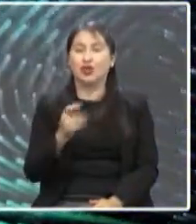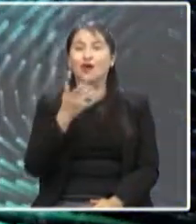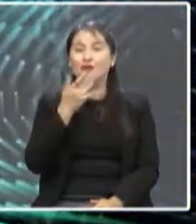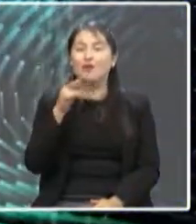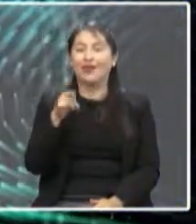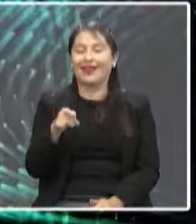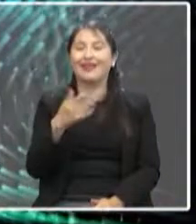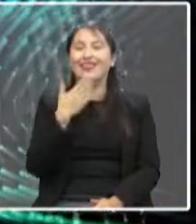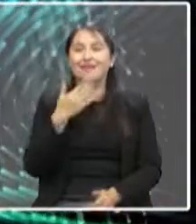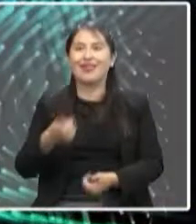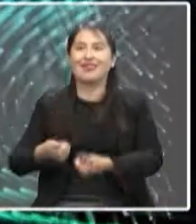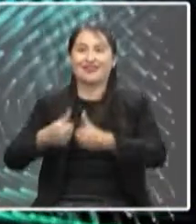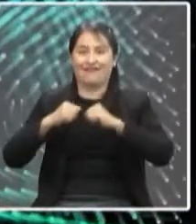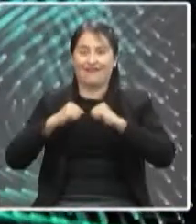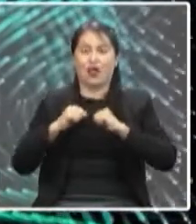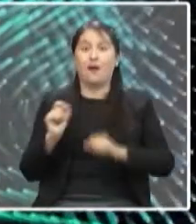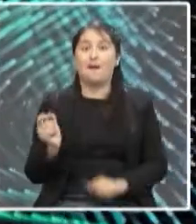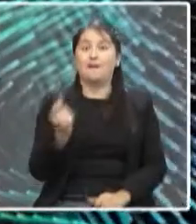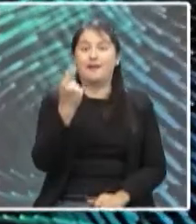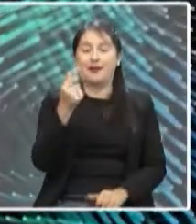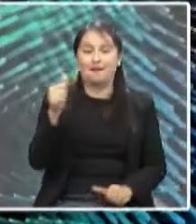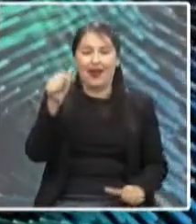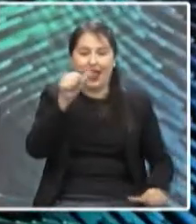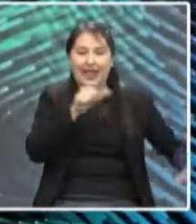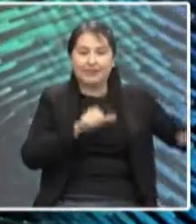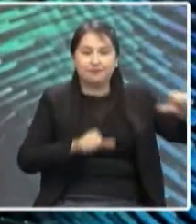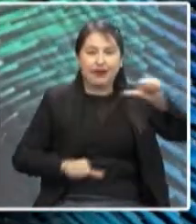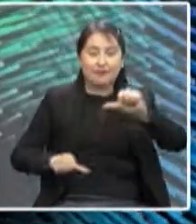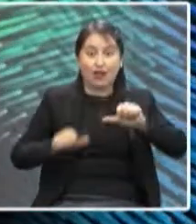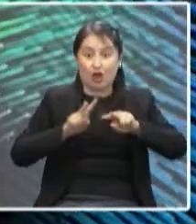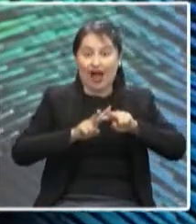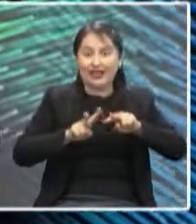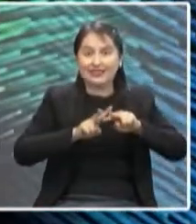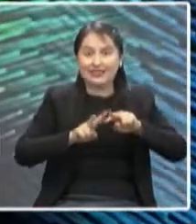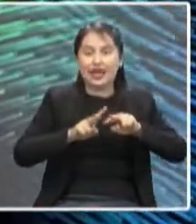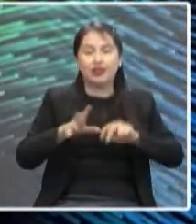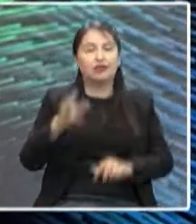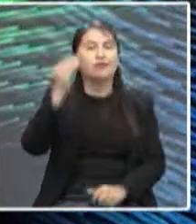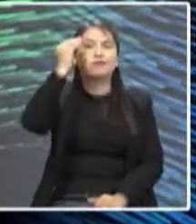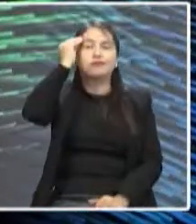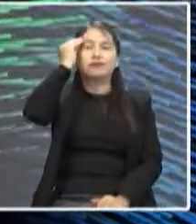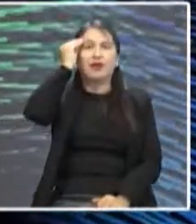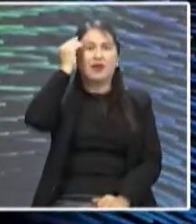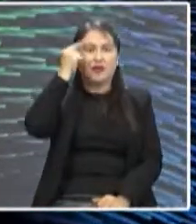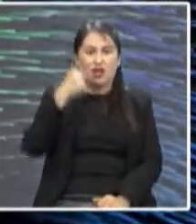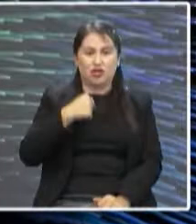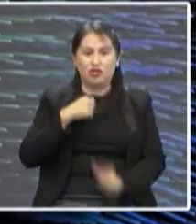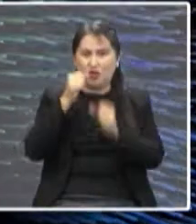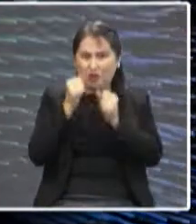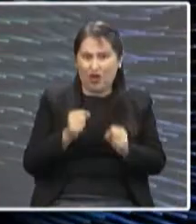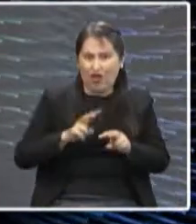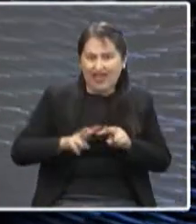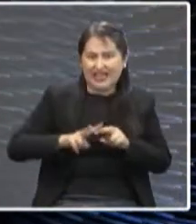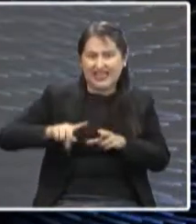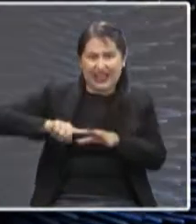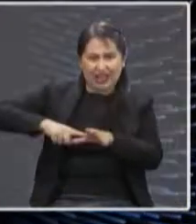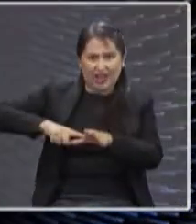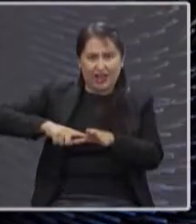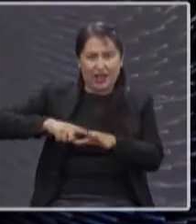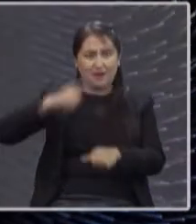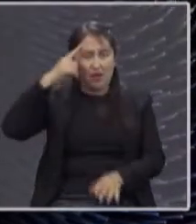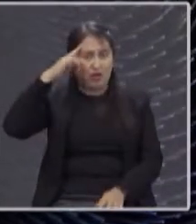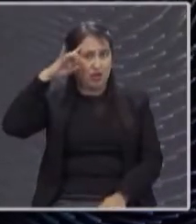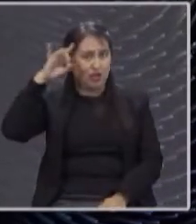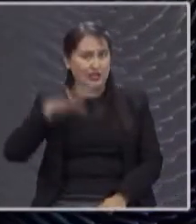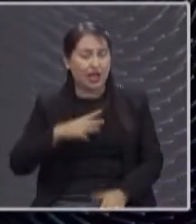primer experimento tratando de hacer moonshots, esto es algo que te llega a la mente y dices, pero yo puedo hacer tecnología, pero yo sé cómo hacer tecnología.